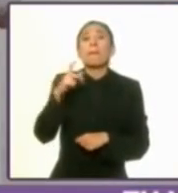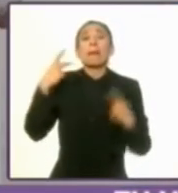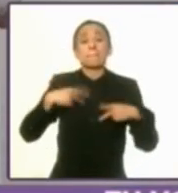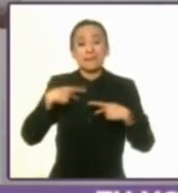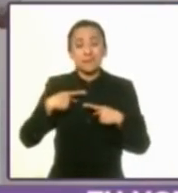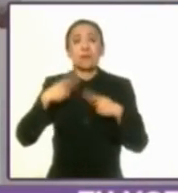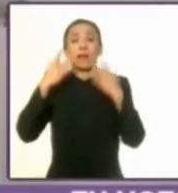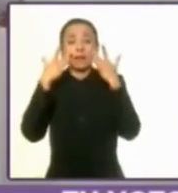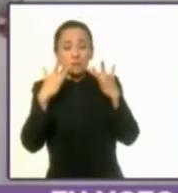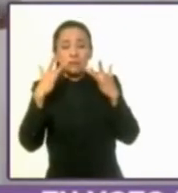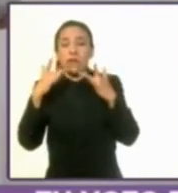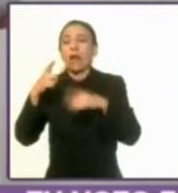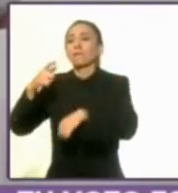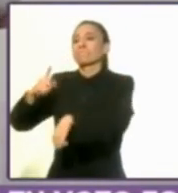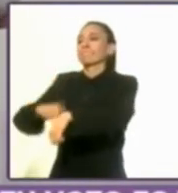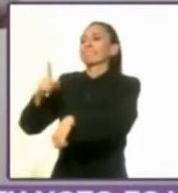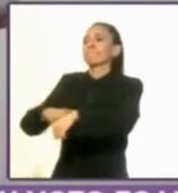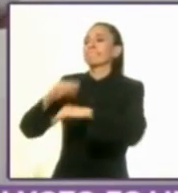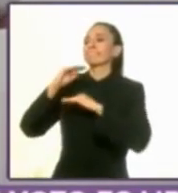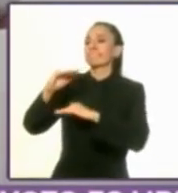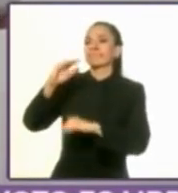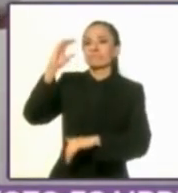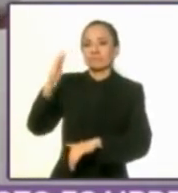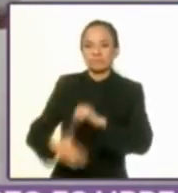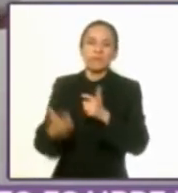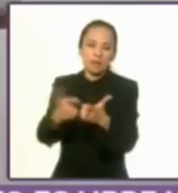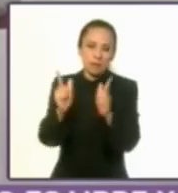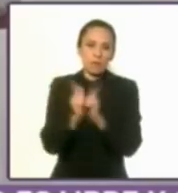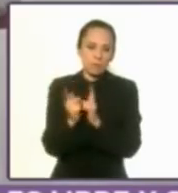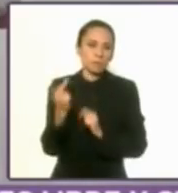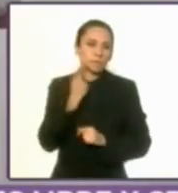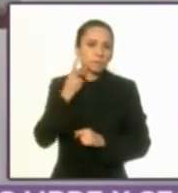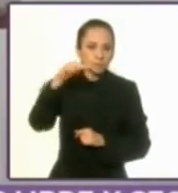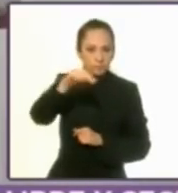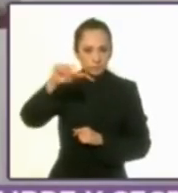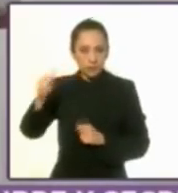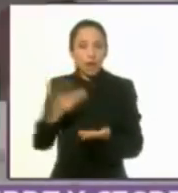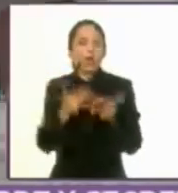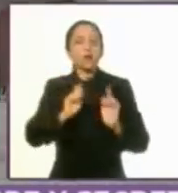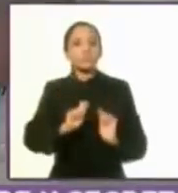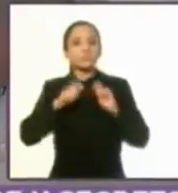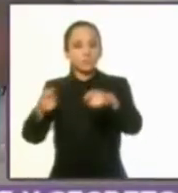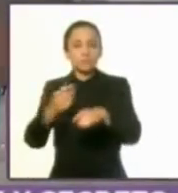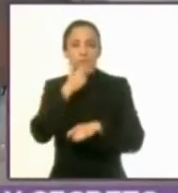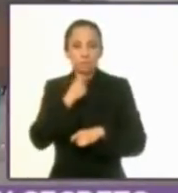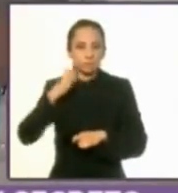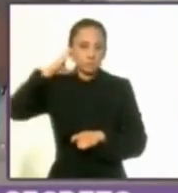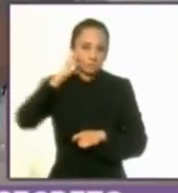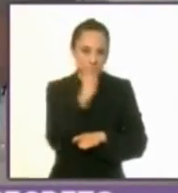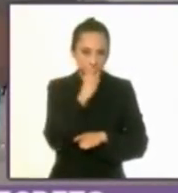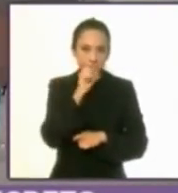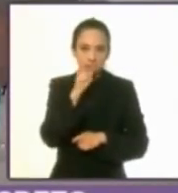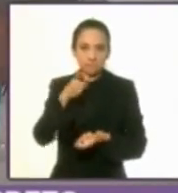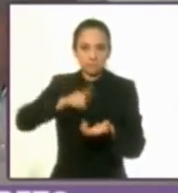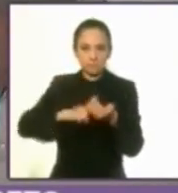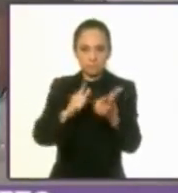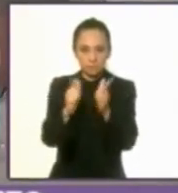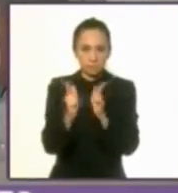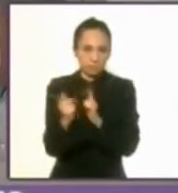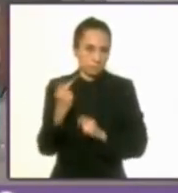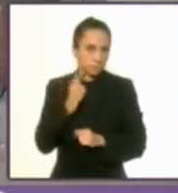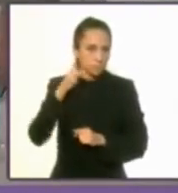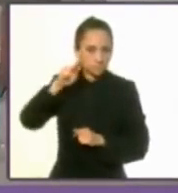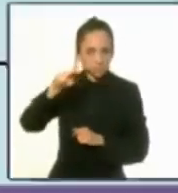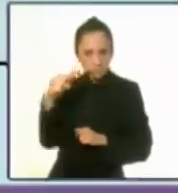candidata purificación carpinteyro del partido nueva alianza y damos al uso de la palabra a marco rascón candidato del partido humanista adelante